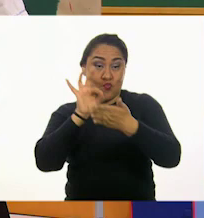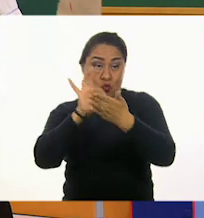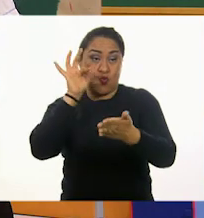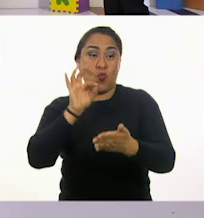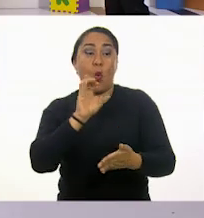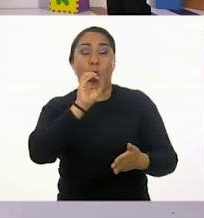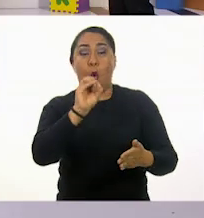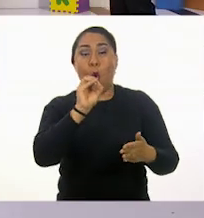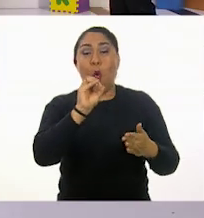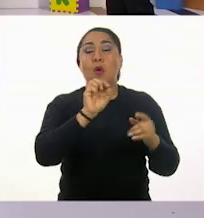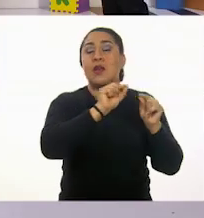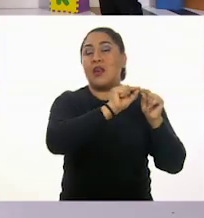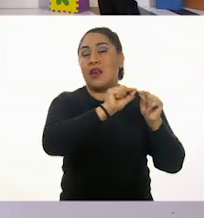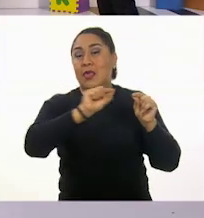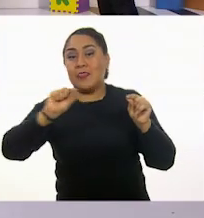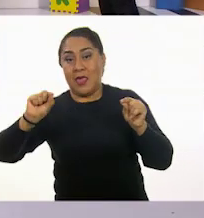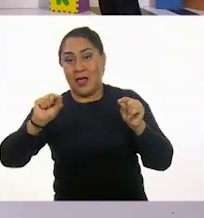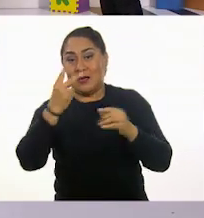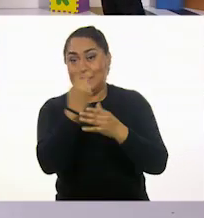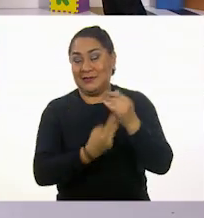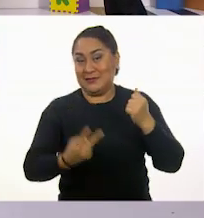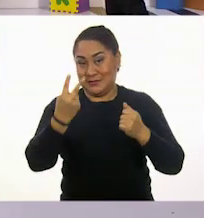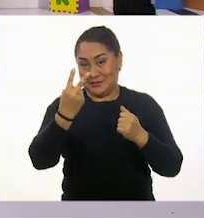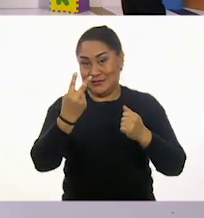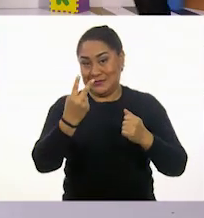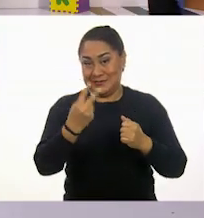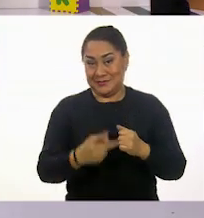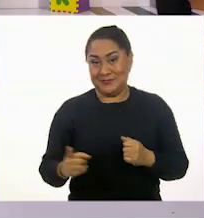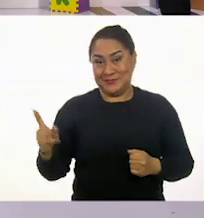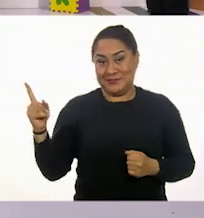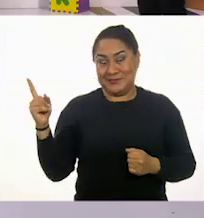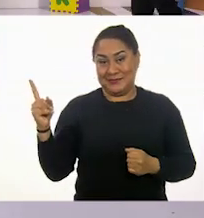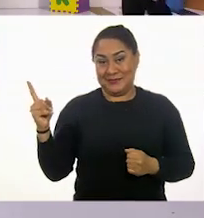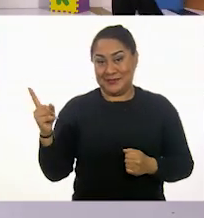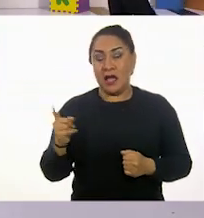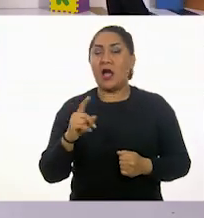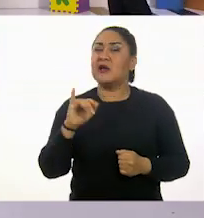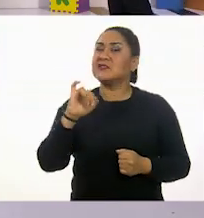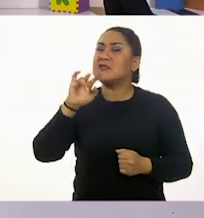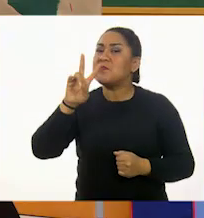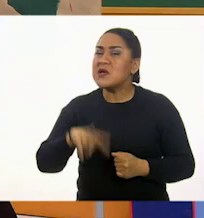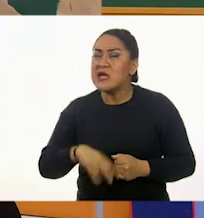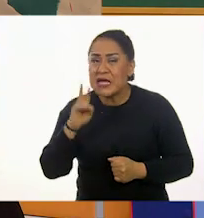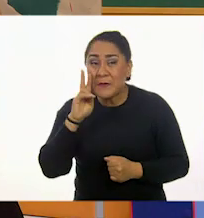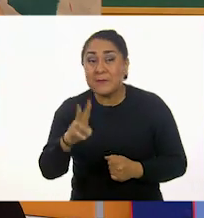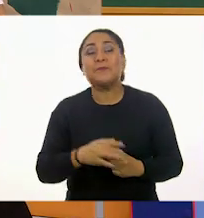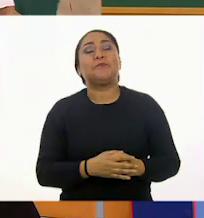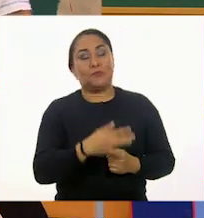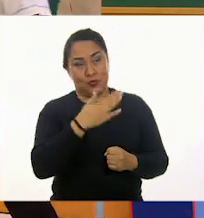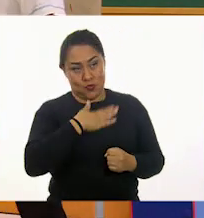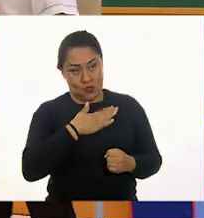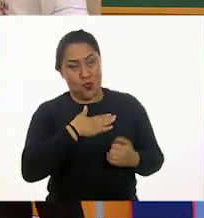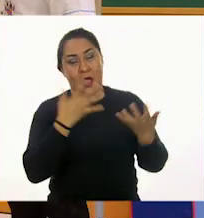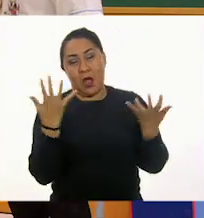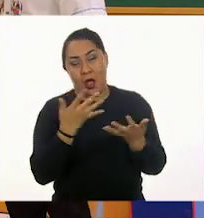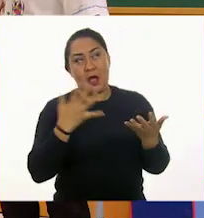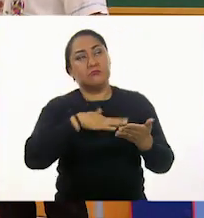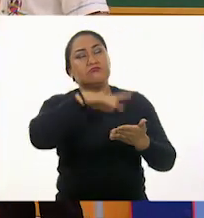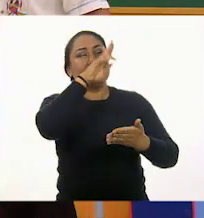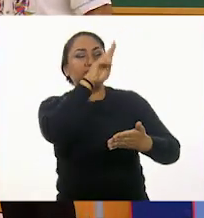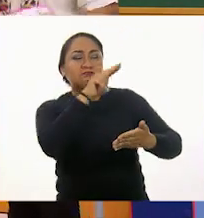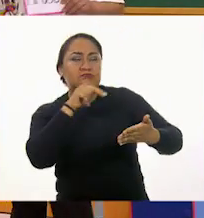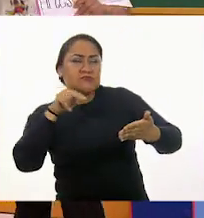Sí, es cierto, aquí está el punto. El punto y las líneas de Las este lado. líneas. Y mira, aquí traté yo de retratar